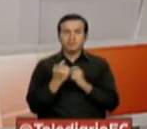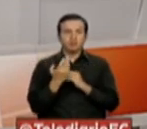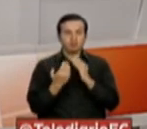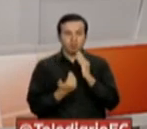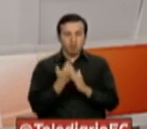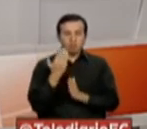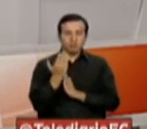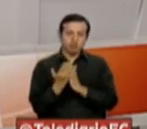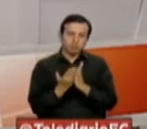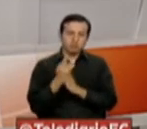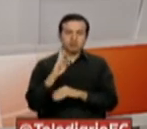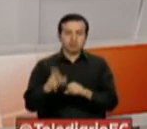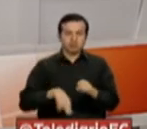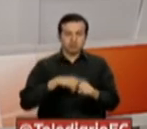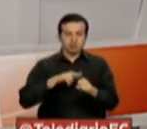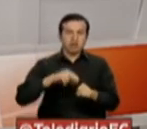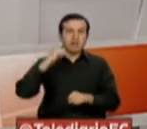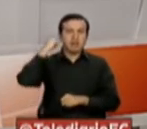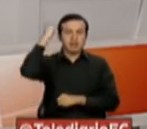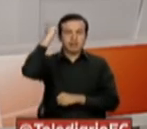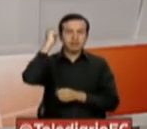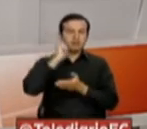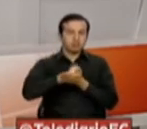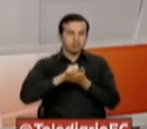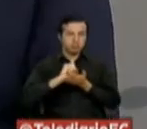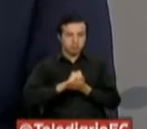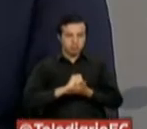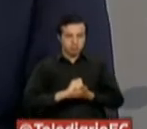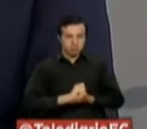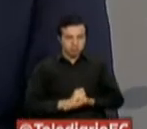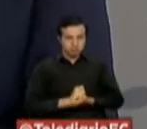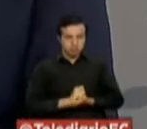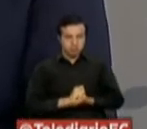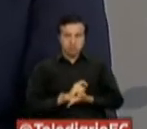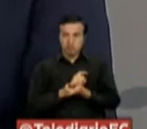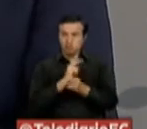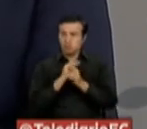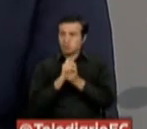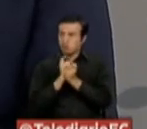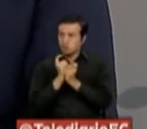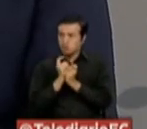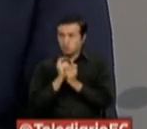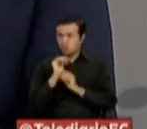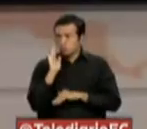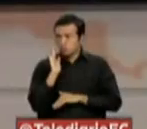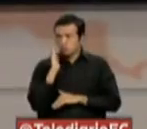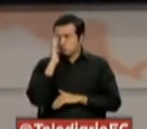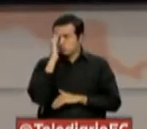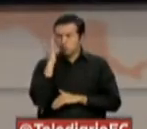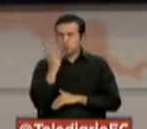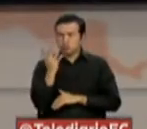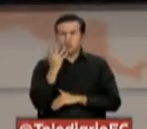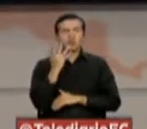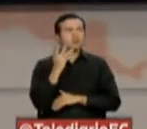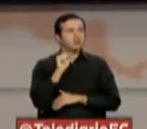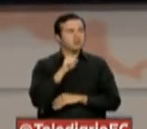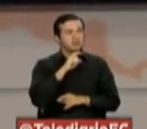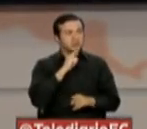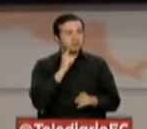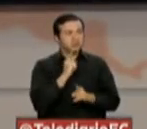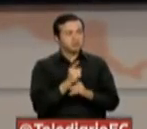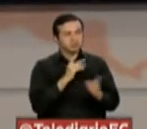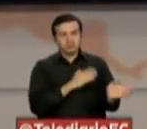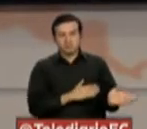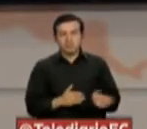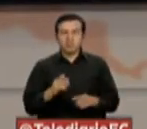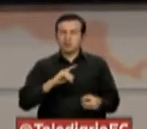Servicio Nacional de Derechos Intelectuales, ¿es más que un cambio de nombre? ¿Por qué? Muy buenos días, Eduardo. Sí, efectivamente,